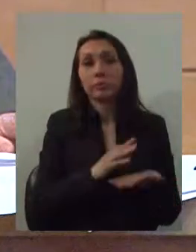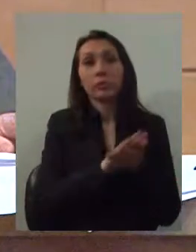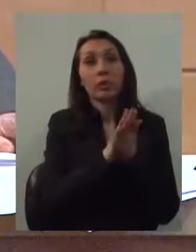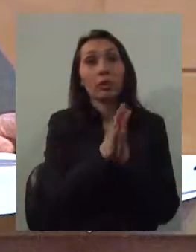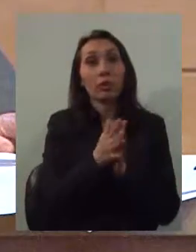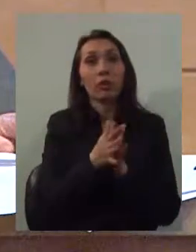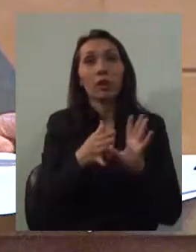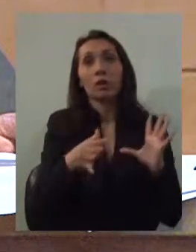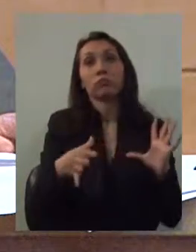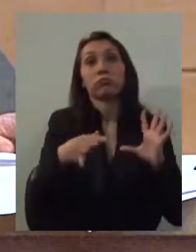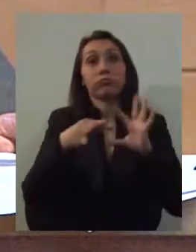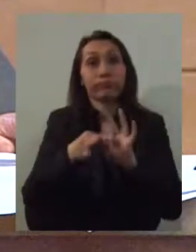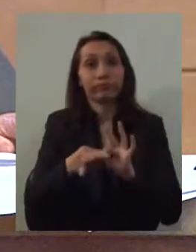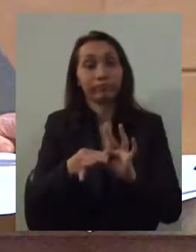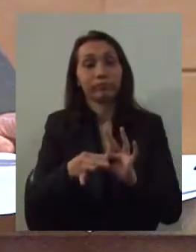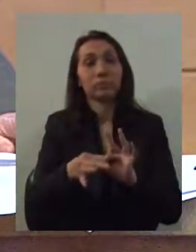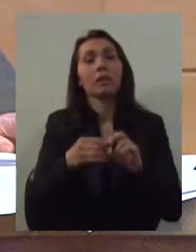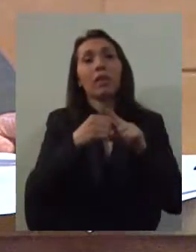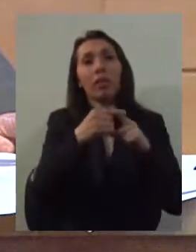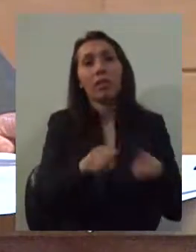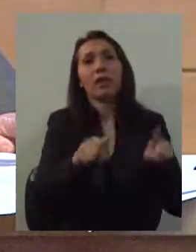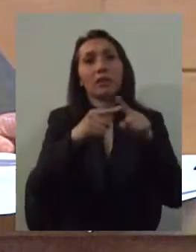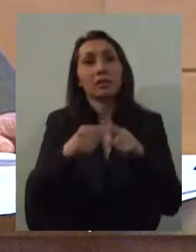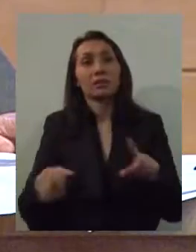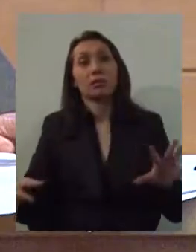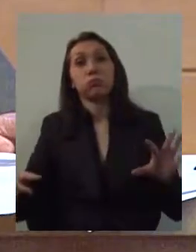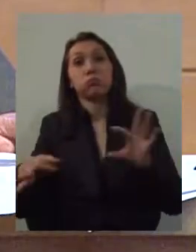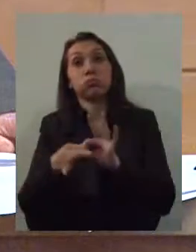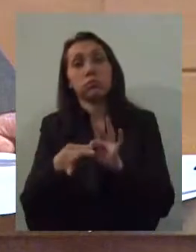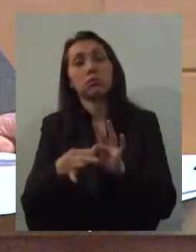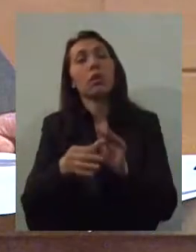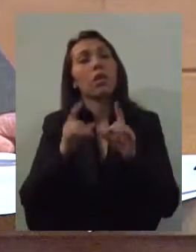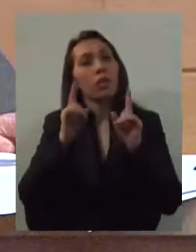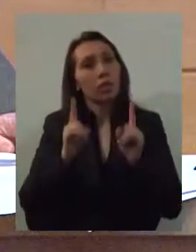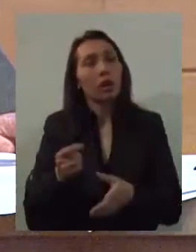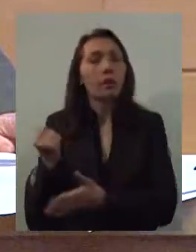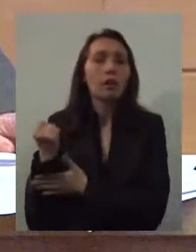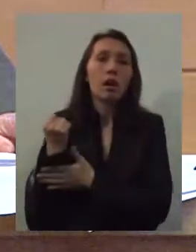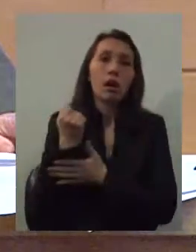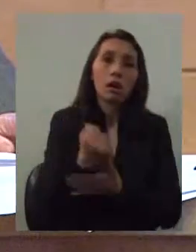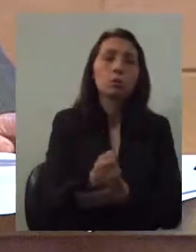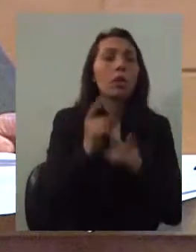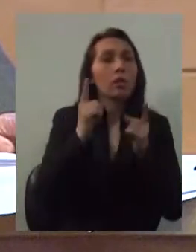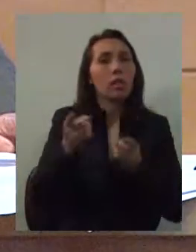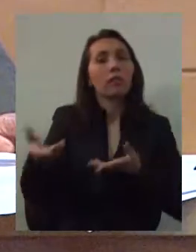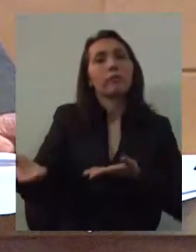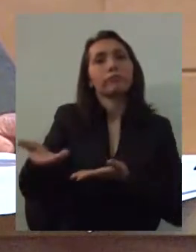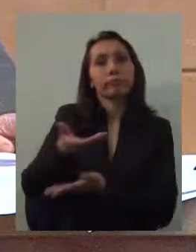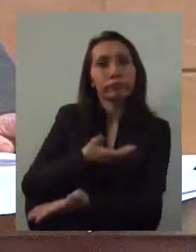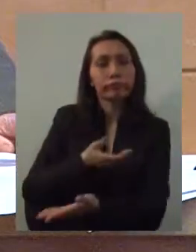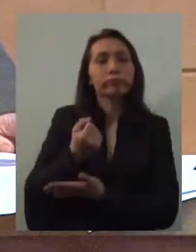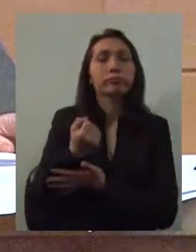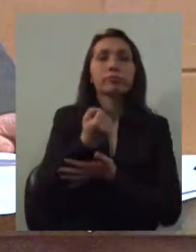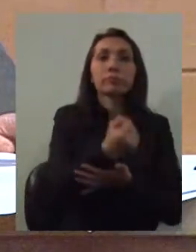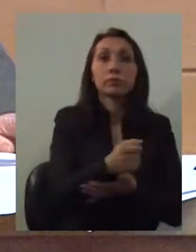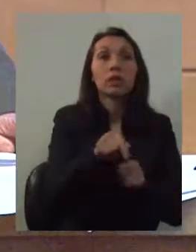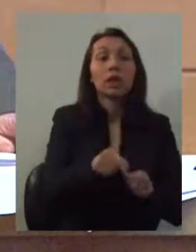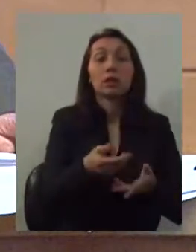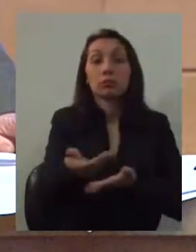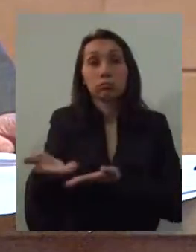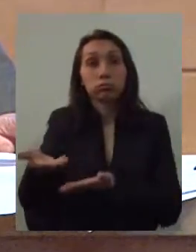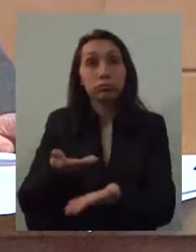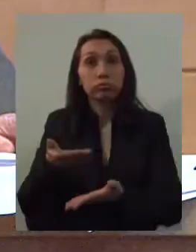estas uniones de diversa índole tienen que contribuir, tienen que colaborar para que esta